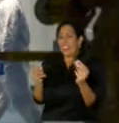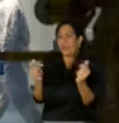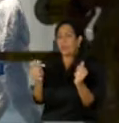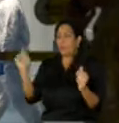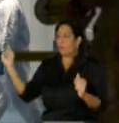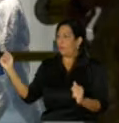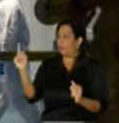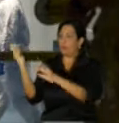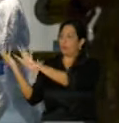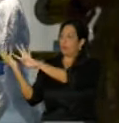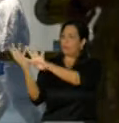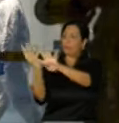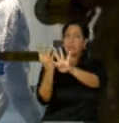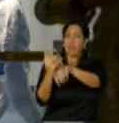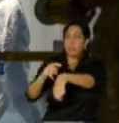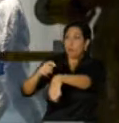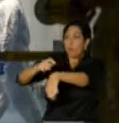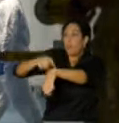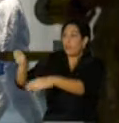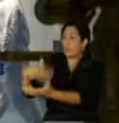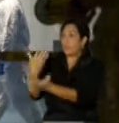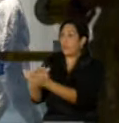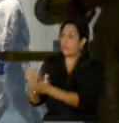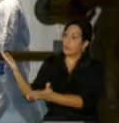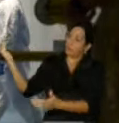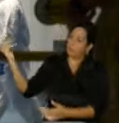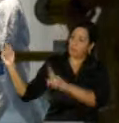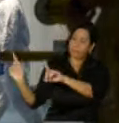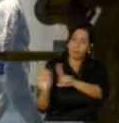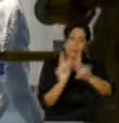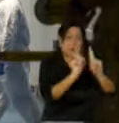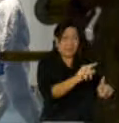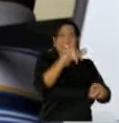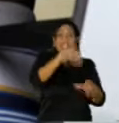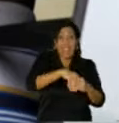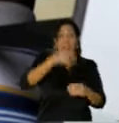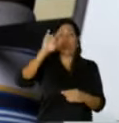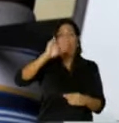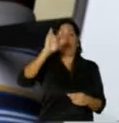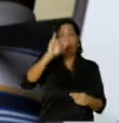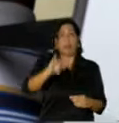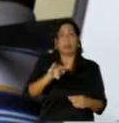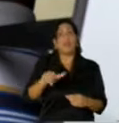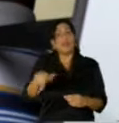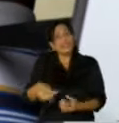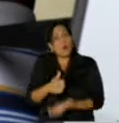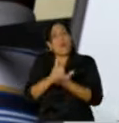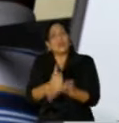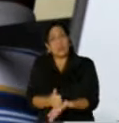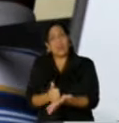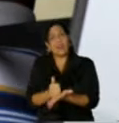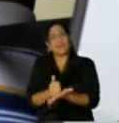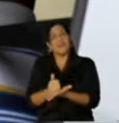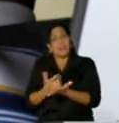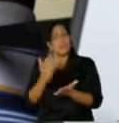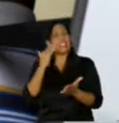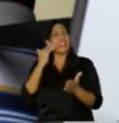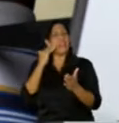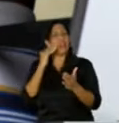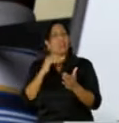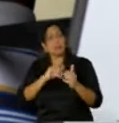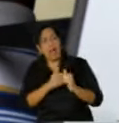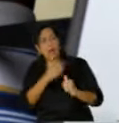paciente, identificar el paciente desde el momento en que llevarlo a hacerse las pruebas en el aeropuerto, puede ayudar a que se lleve un follow-up